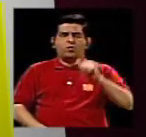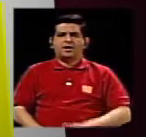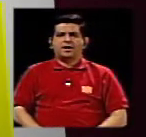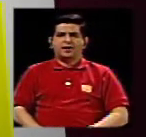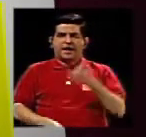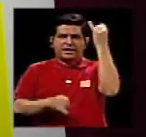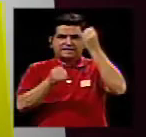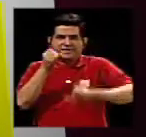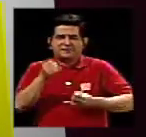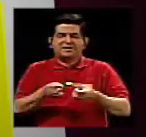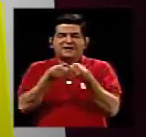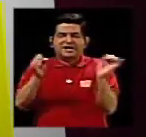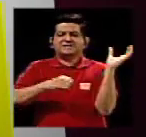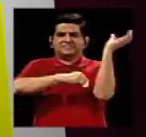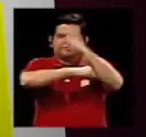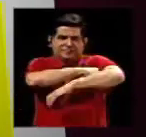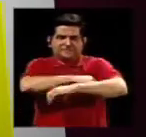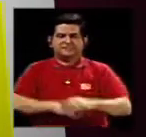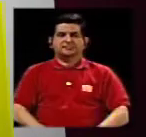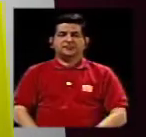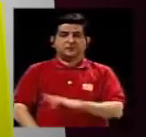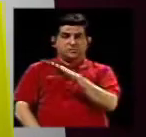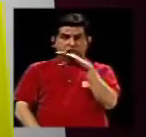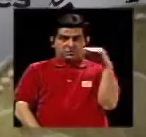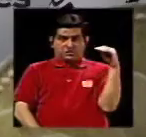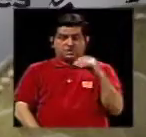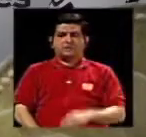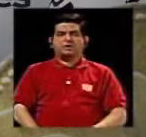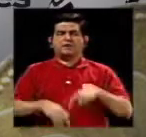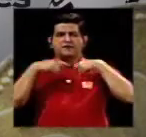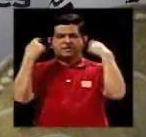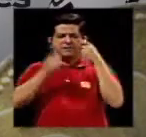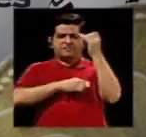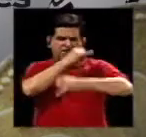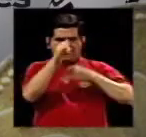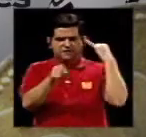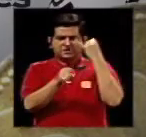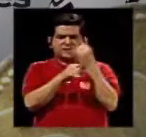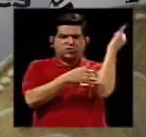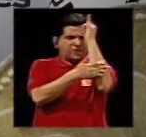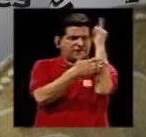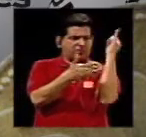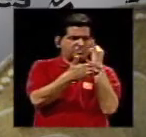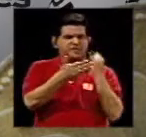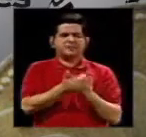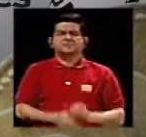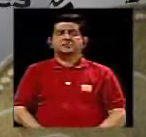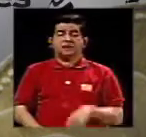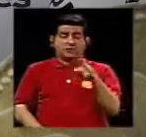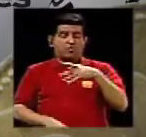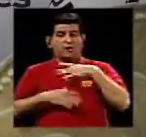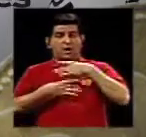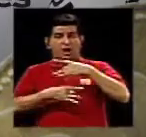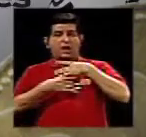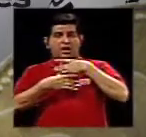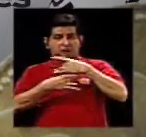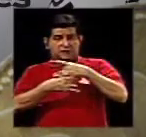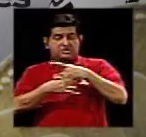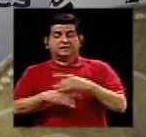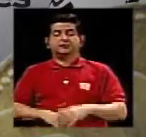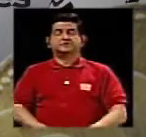sin castigos y además el Festival Internacional de diseño ofrece suculentos platos